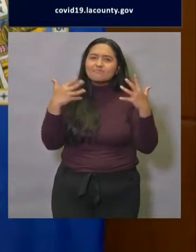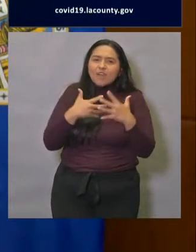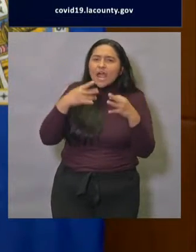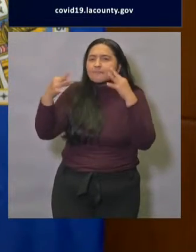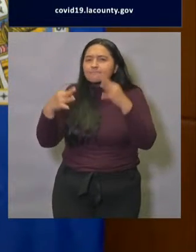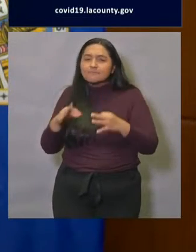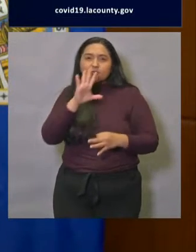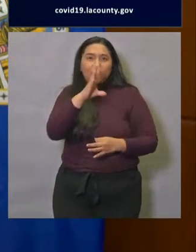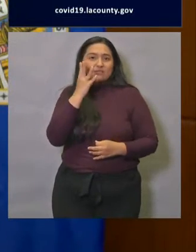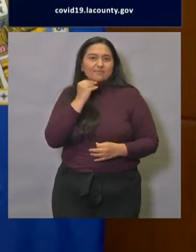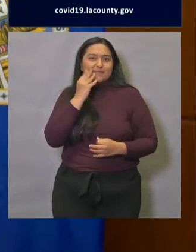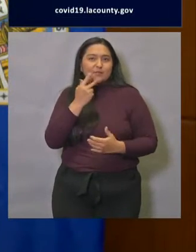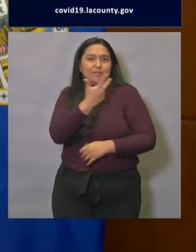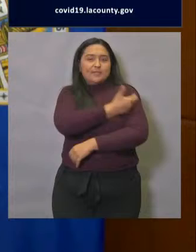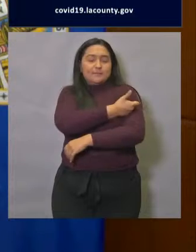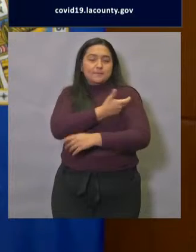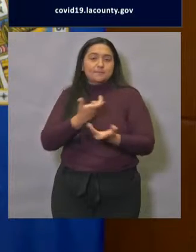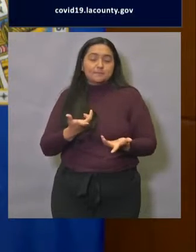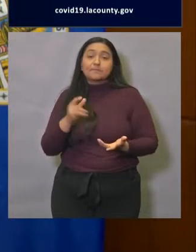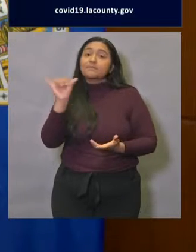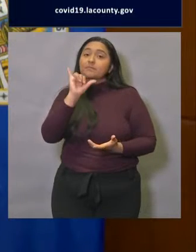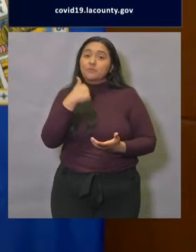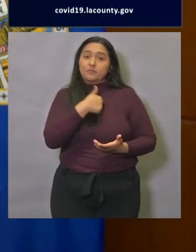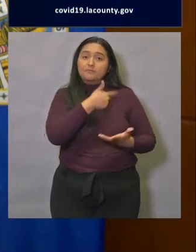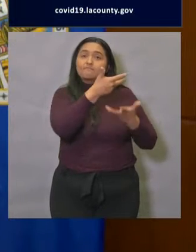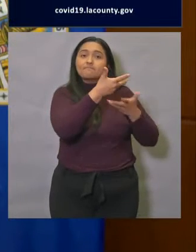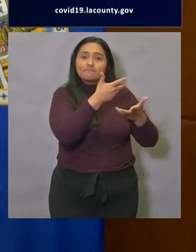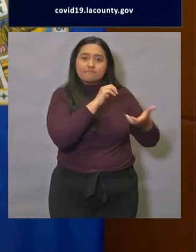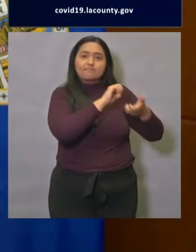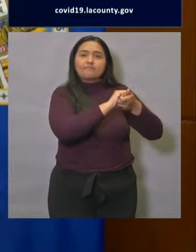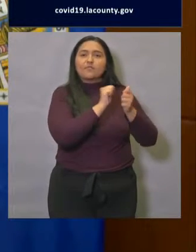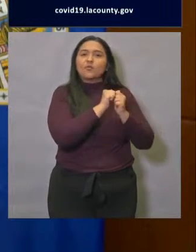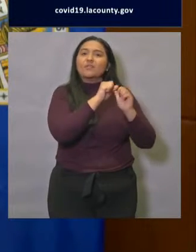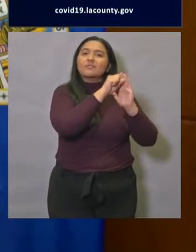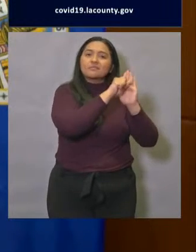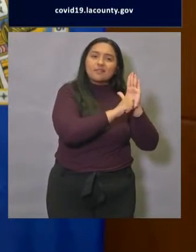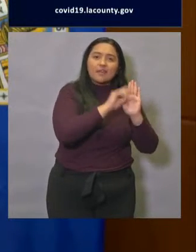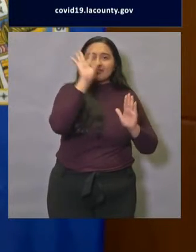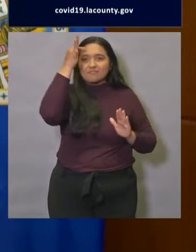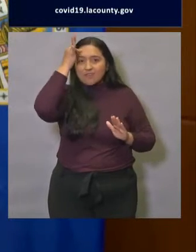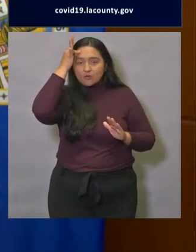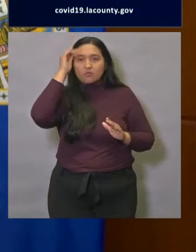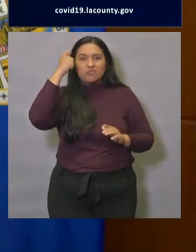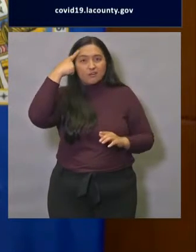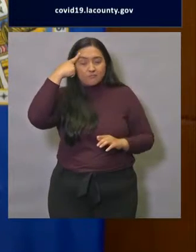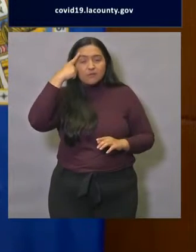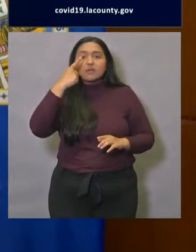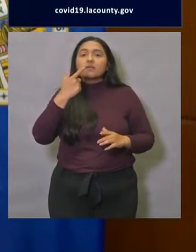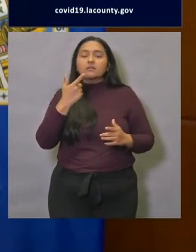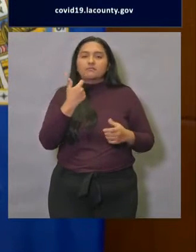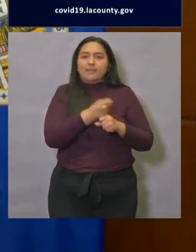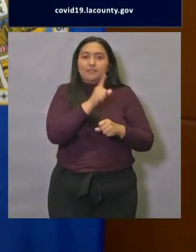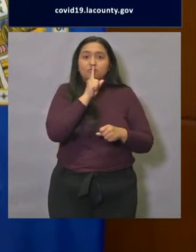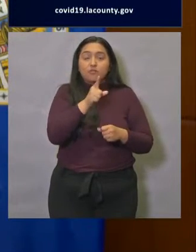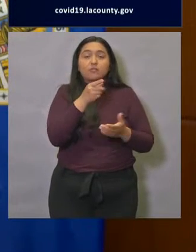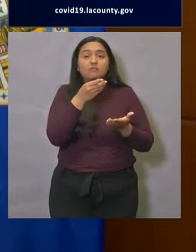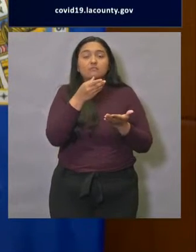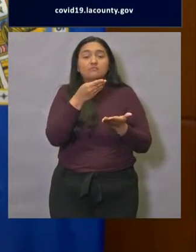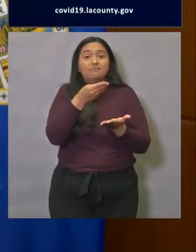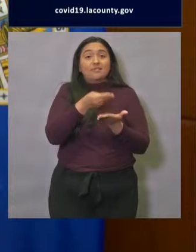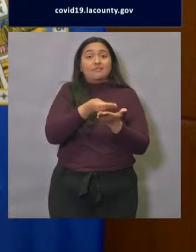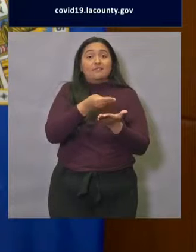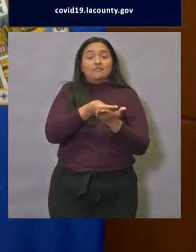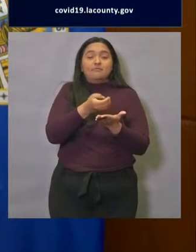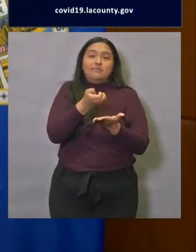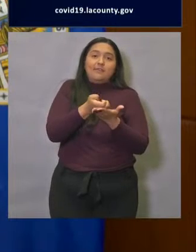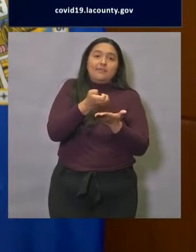estamos trabajando con nuestros socios estatales y federales para asegurar la recuperación económica del condado.